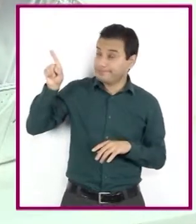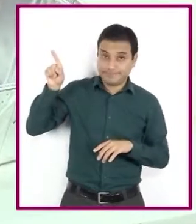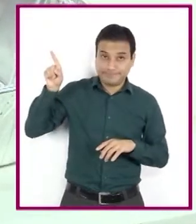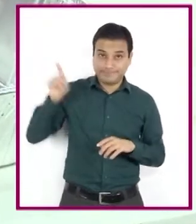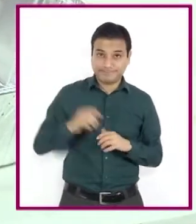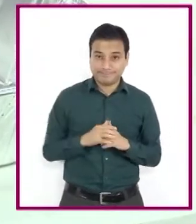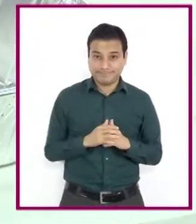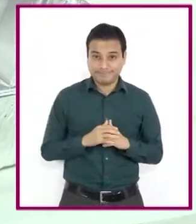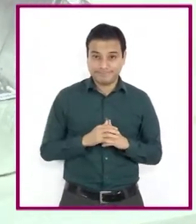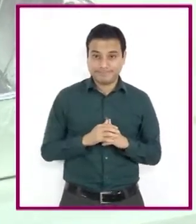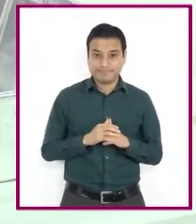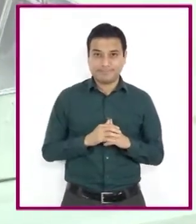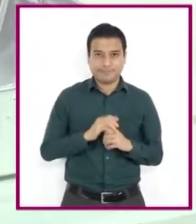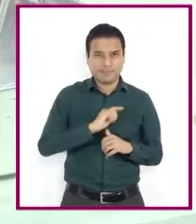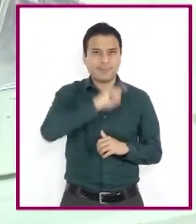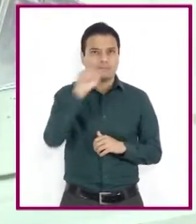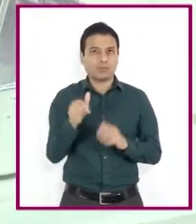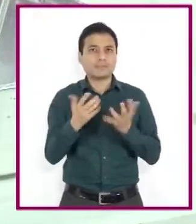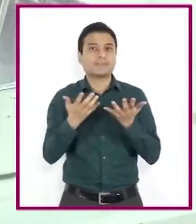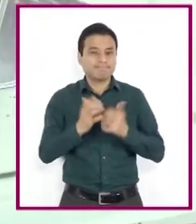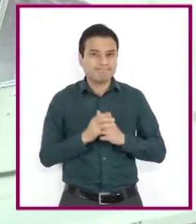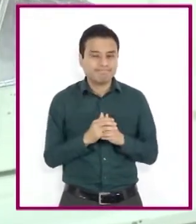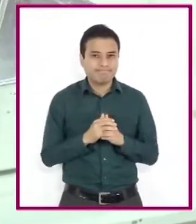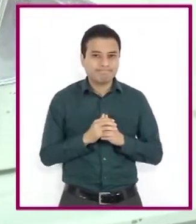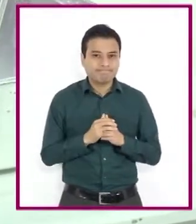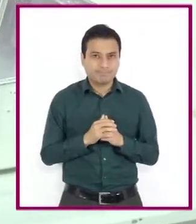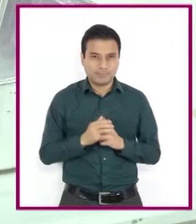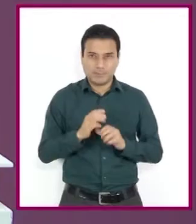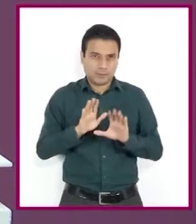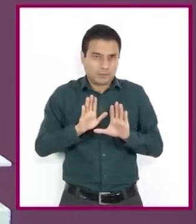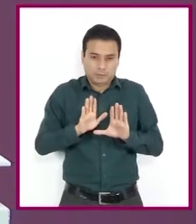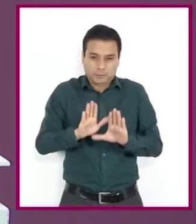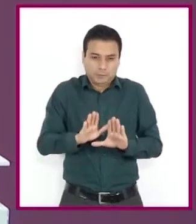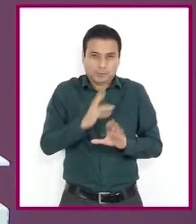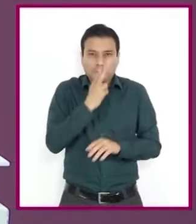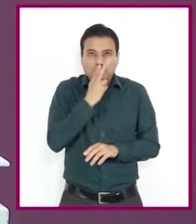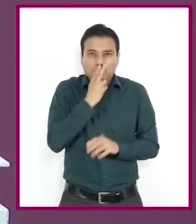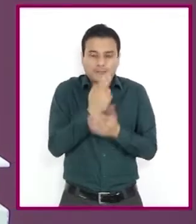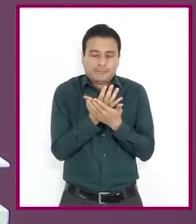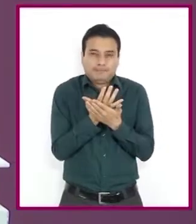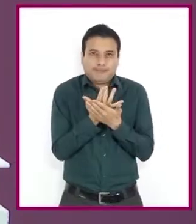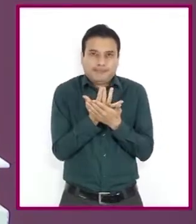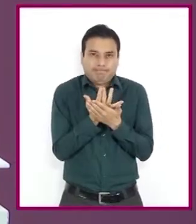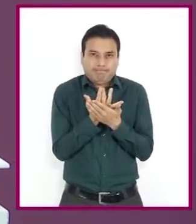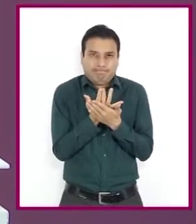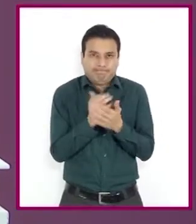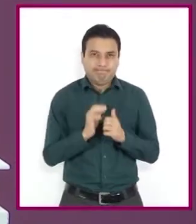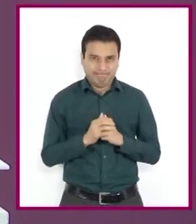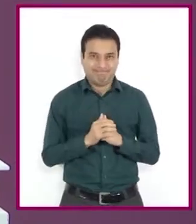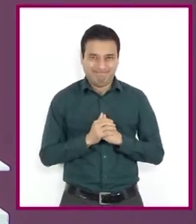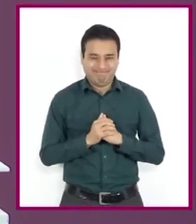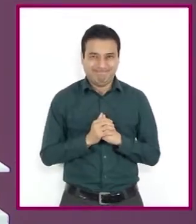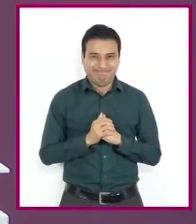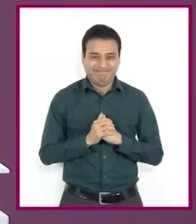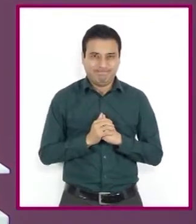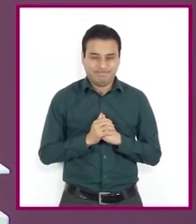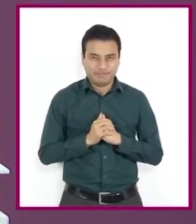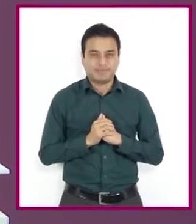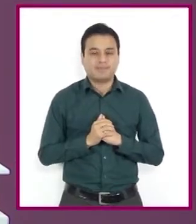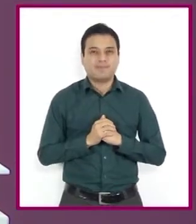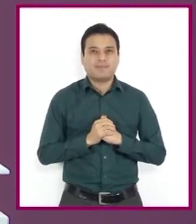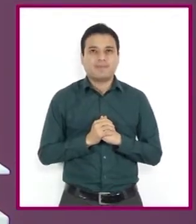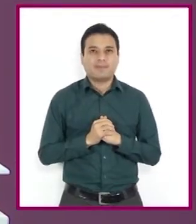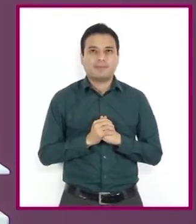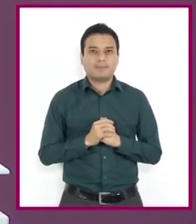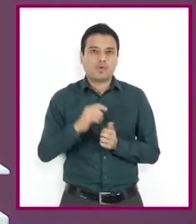¿Qué tenemos que hacer ahora? Necesitamos dejar reposar nuestro recipiente con el filete y la sal